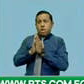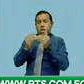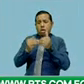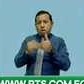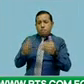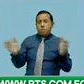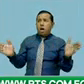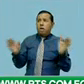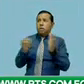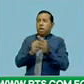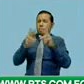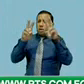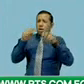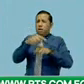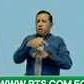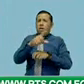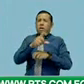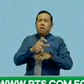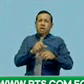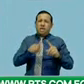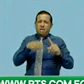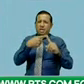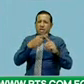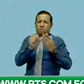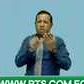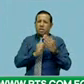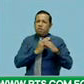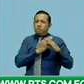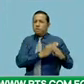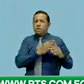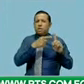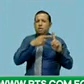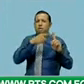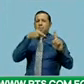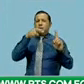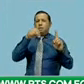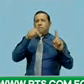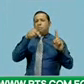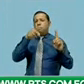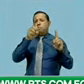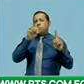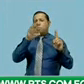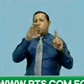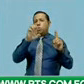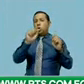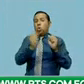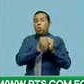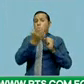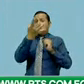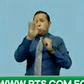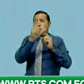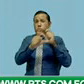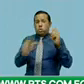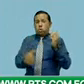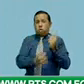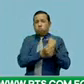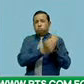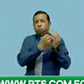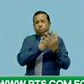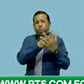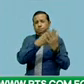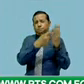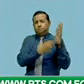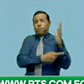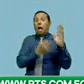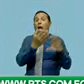de peculado en contra del exministro de Defensa, Javier Ponce, y 18 personas más por el proceso de la adquisición de